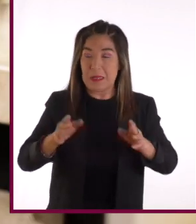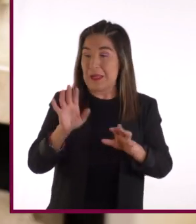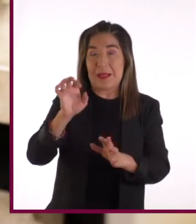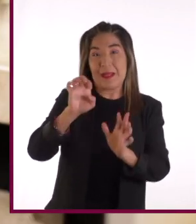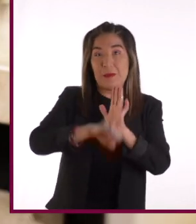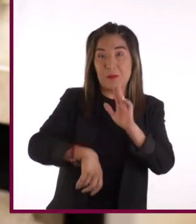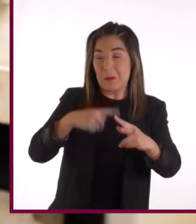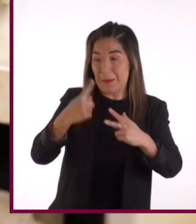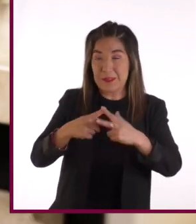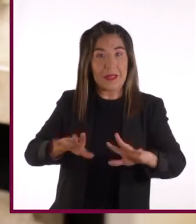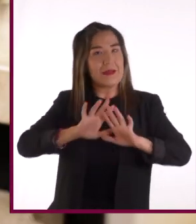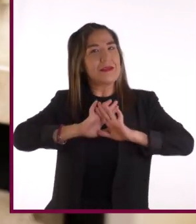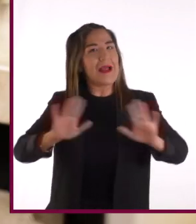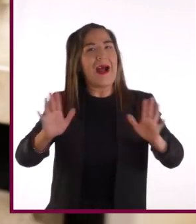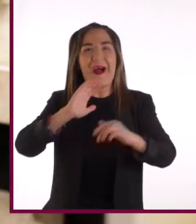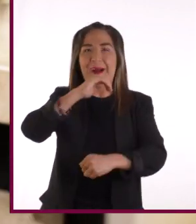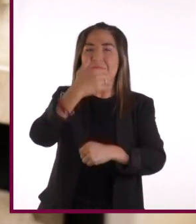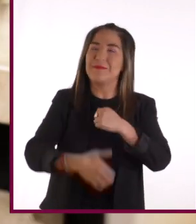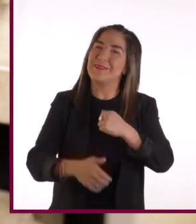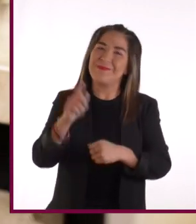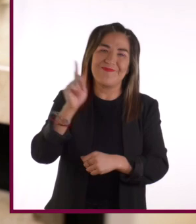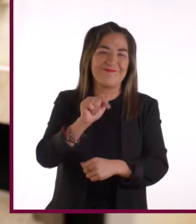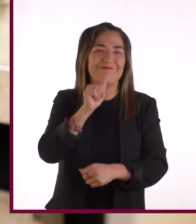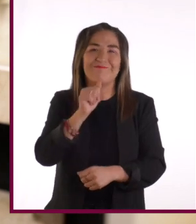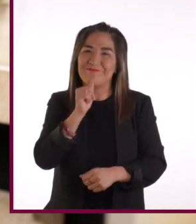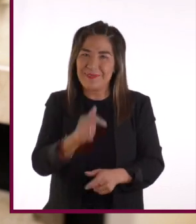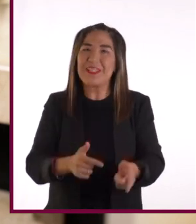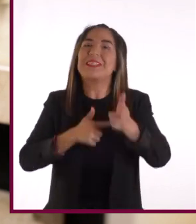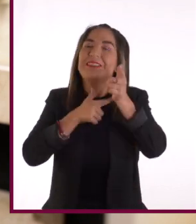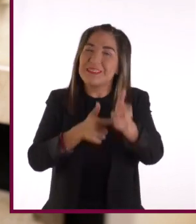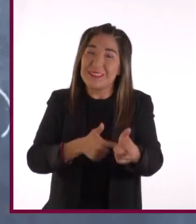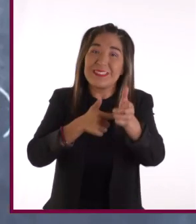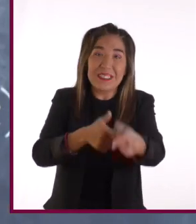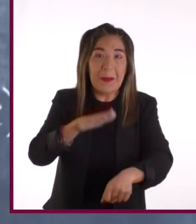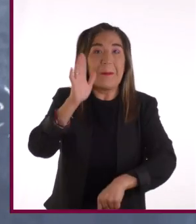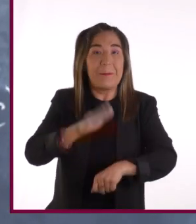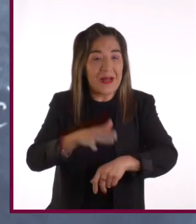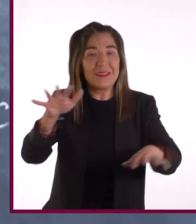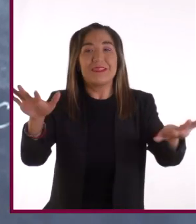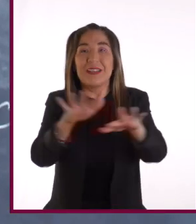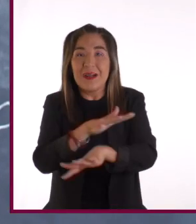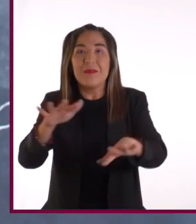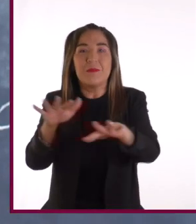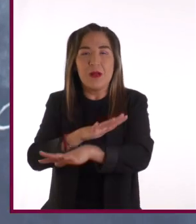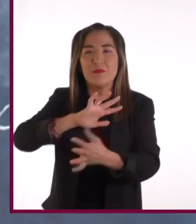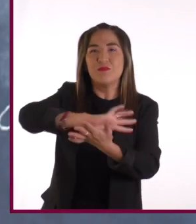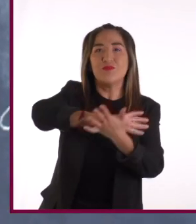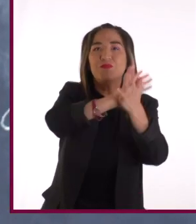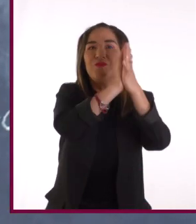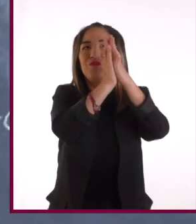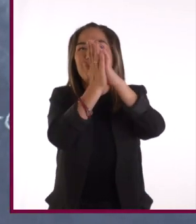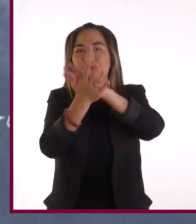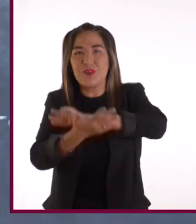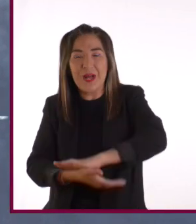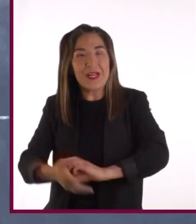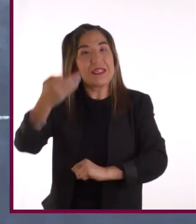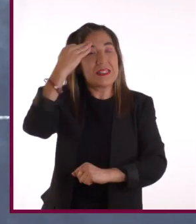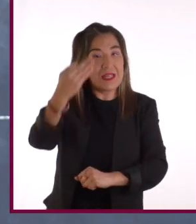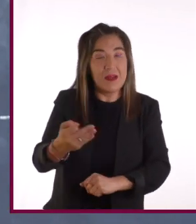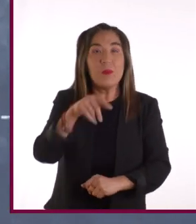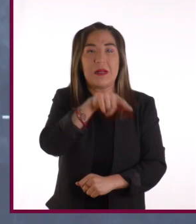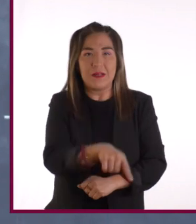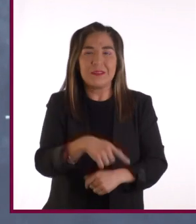entonces pues podríamos pensar que algún día podríamos ponernos de acuerdo sobre la respuesta, pero si las matemáticas van cambiando,